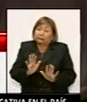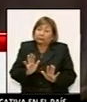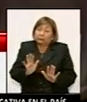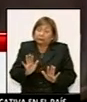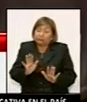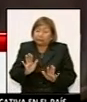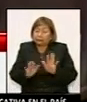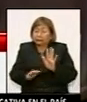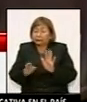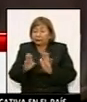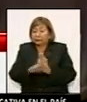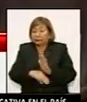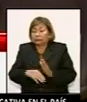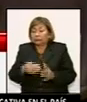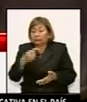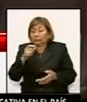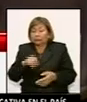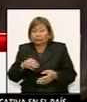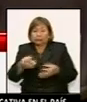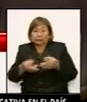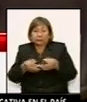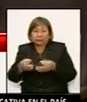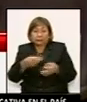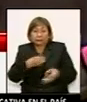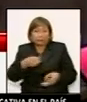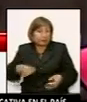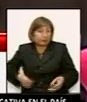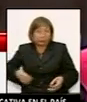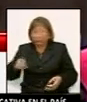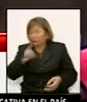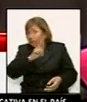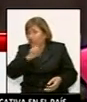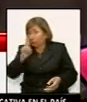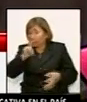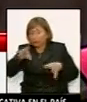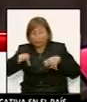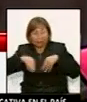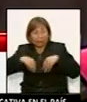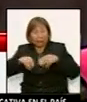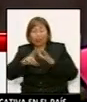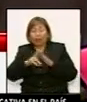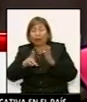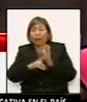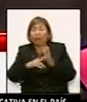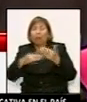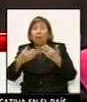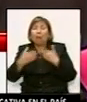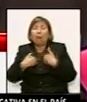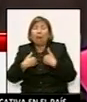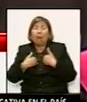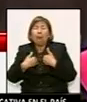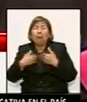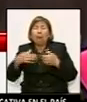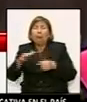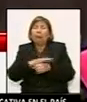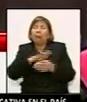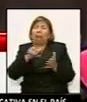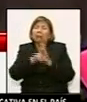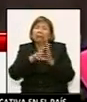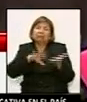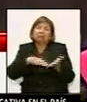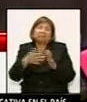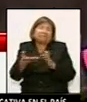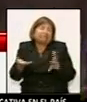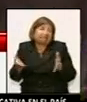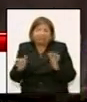brevedad posible. Si el Ejecutivo no aprueba su reglamento este año, tendríamos una norma muerta